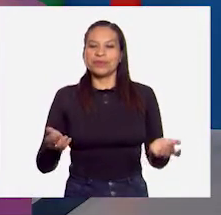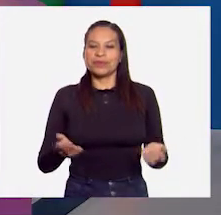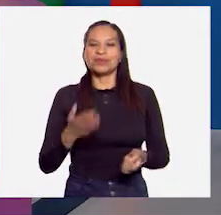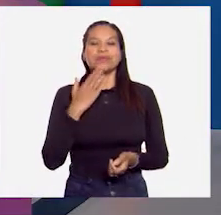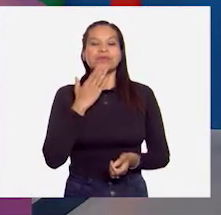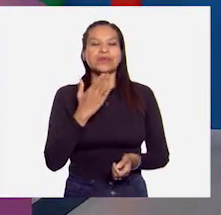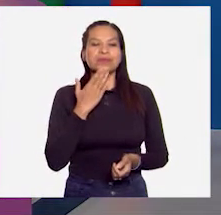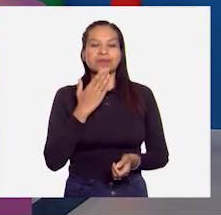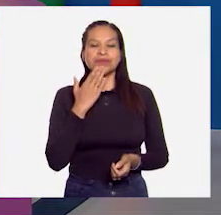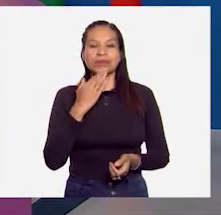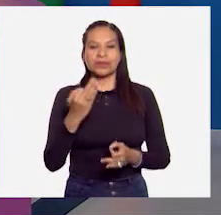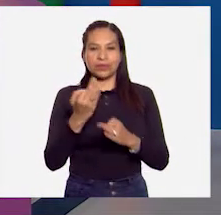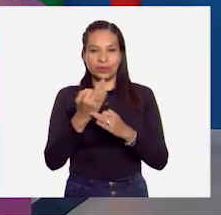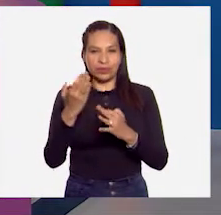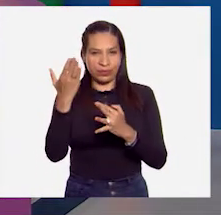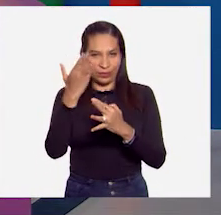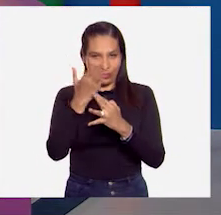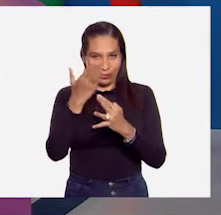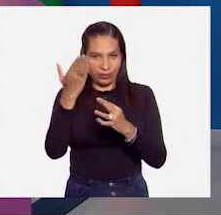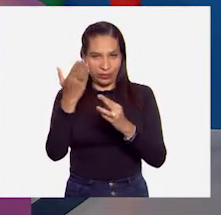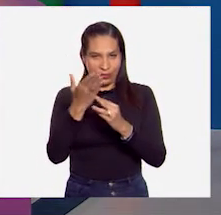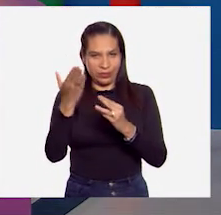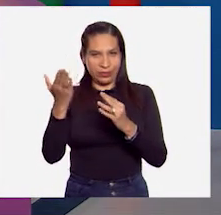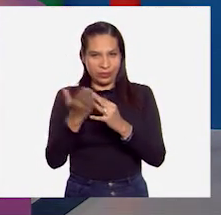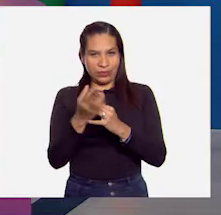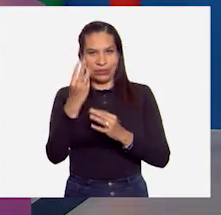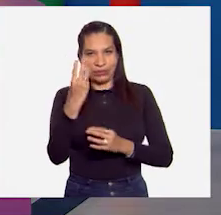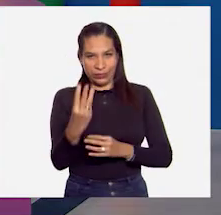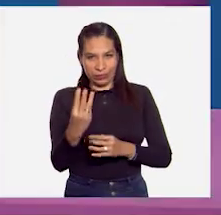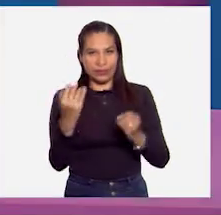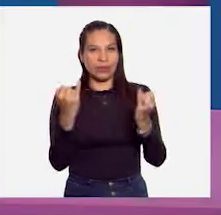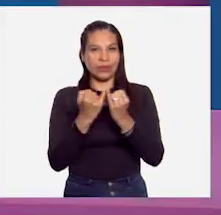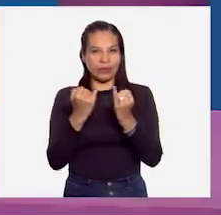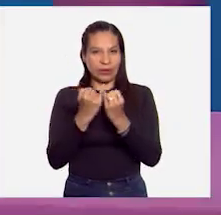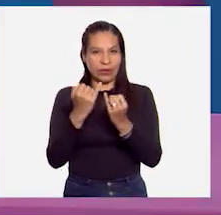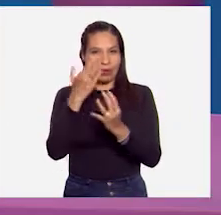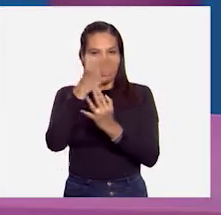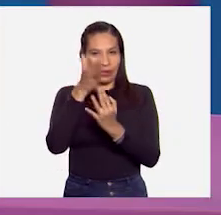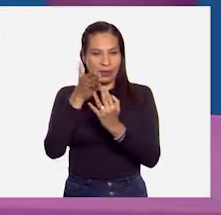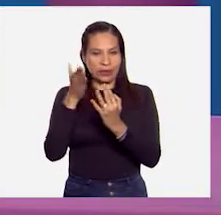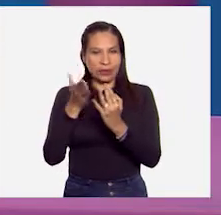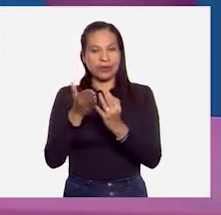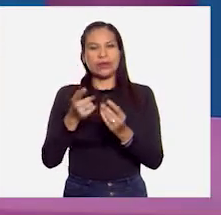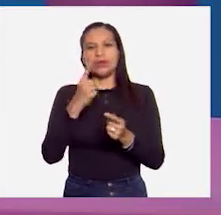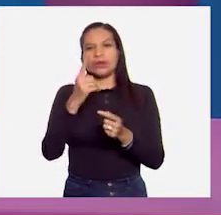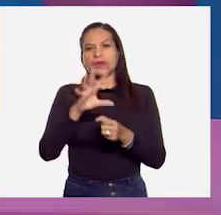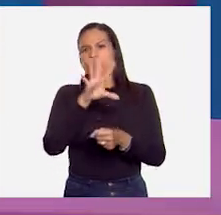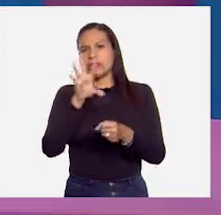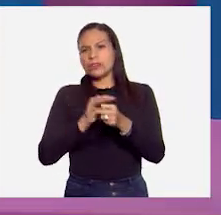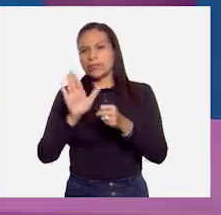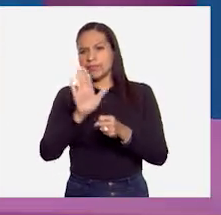Muy bien, los voy a dividir en tres partes iguales y entonces un entero...